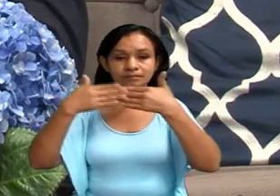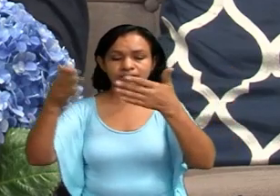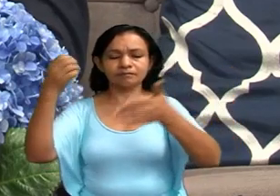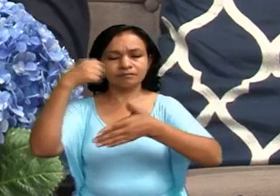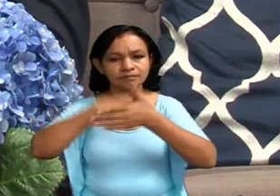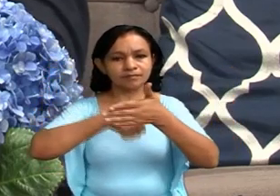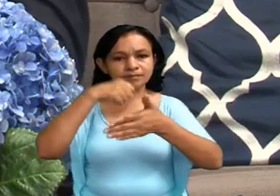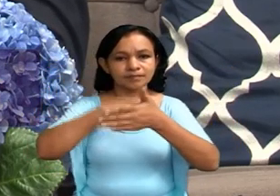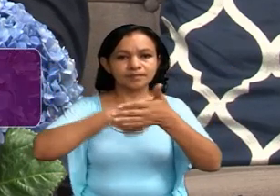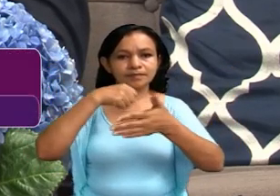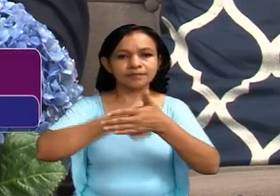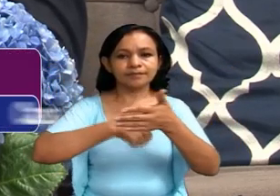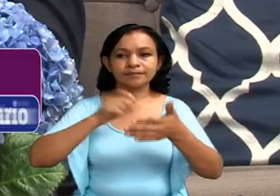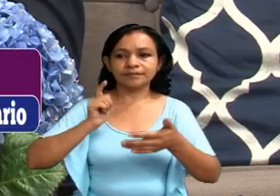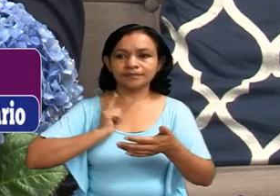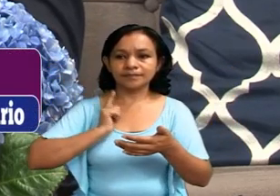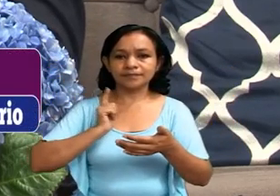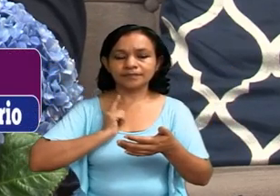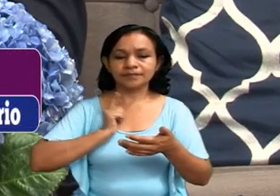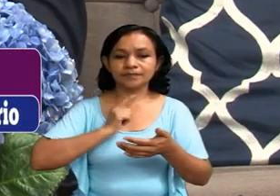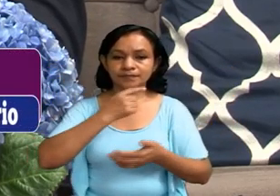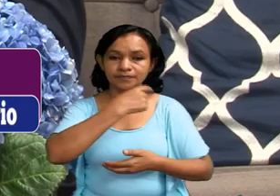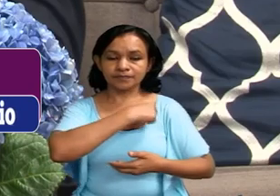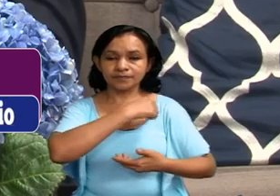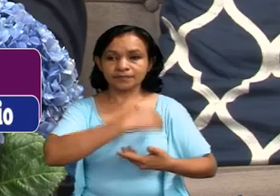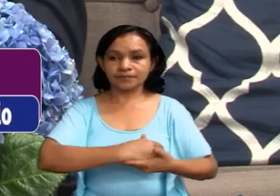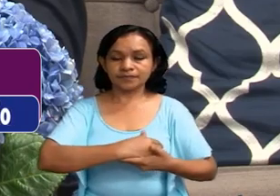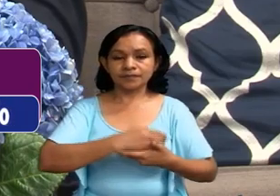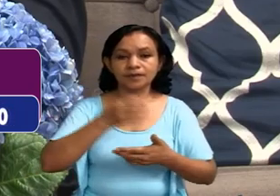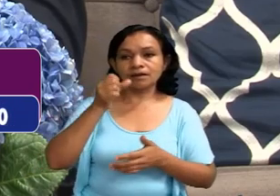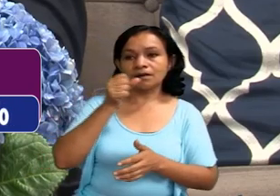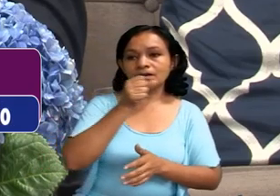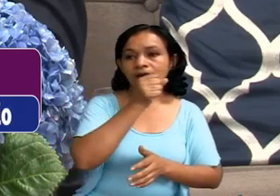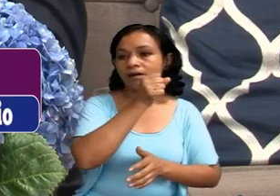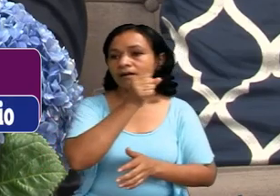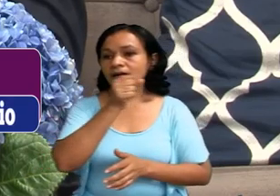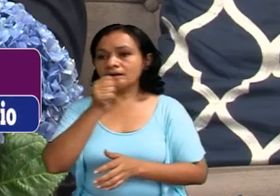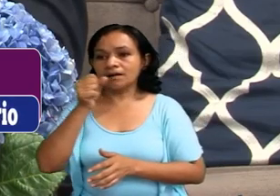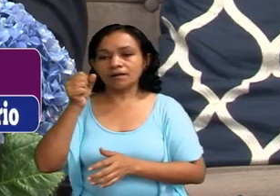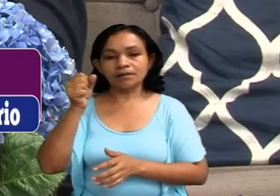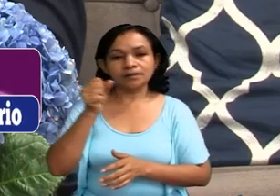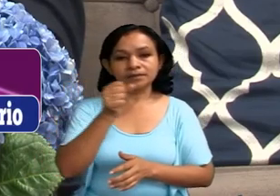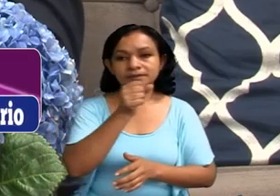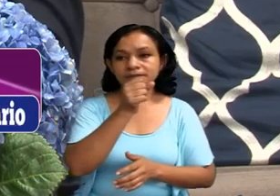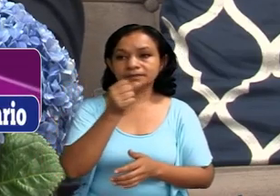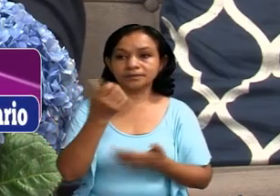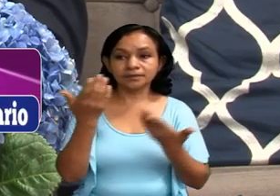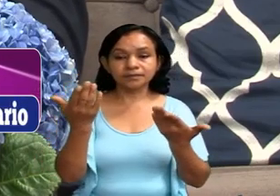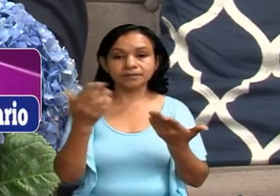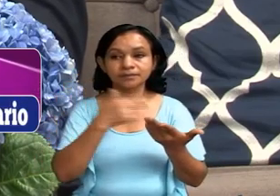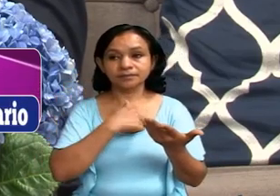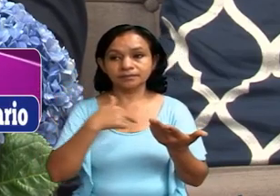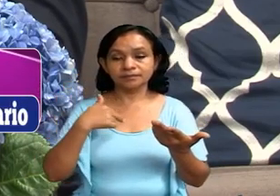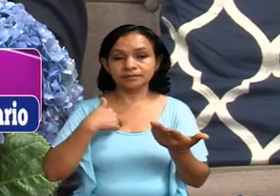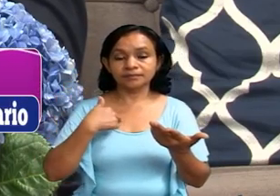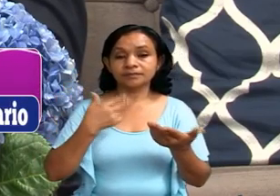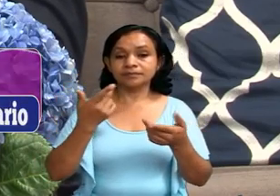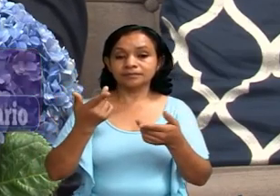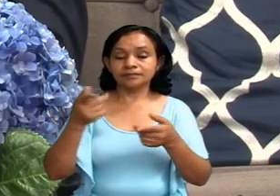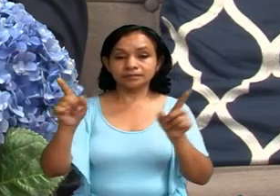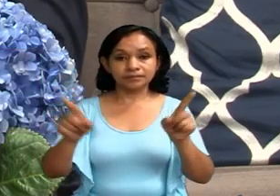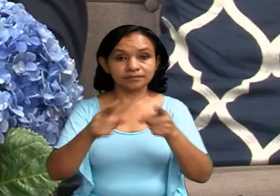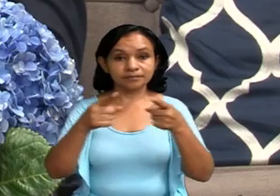fuerza, y tenemos ahora en marzo un festival de ópera con Encanto y la Camerata, el